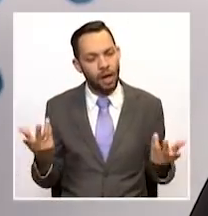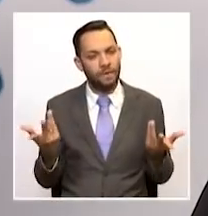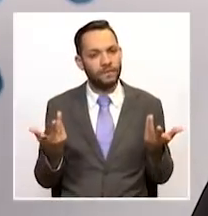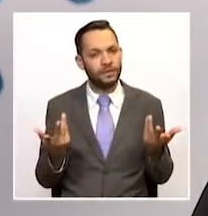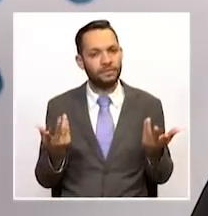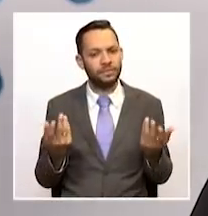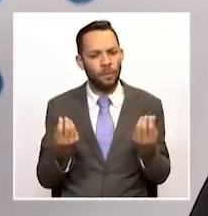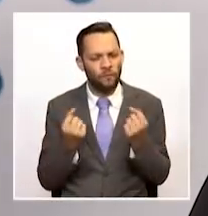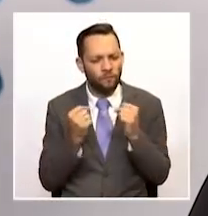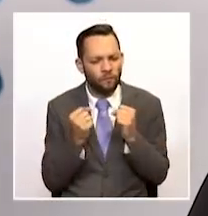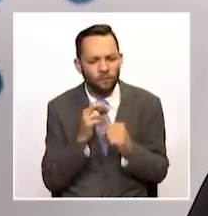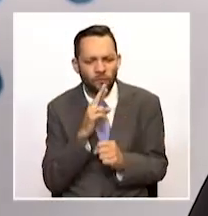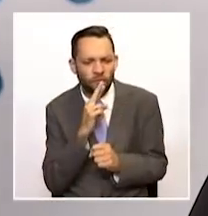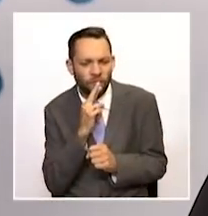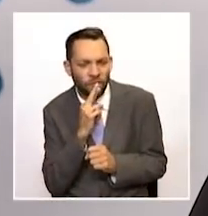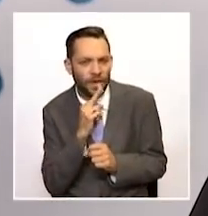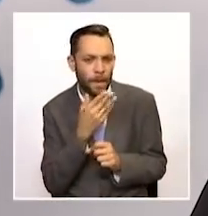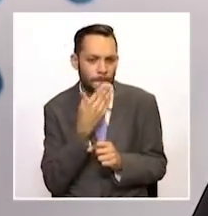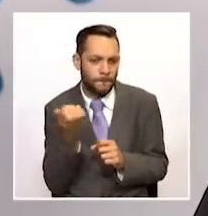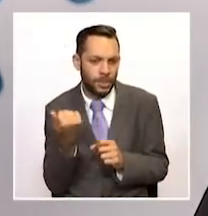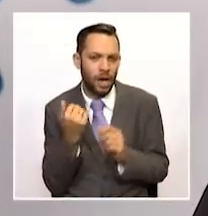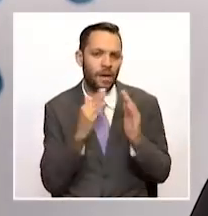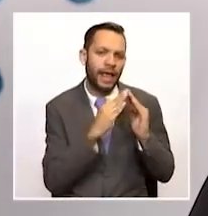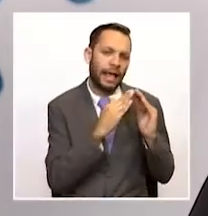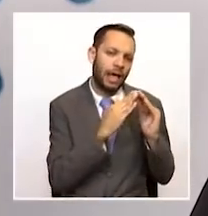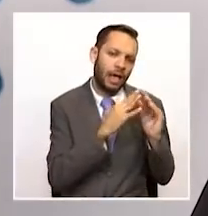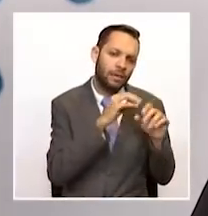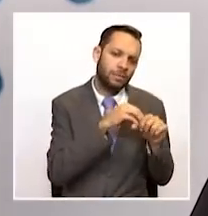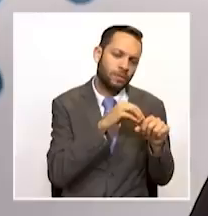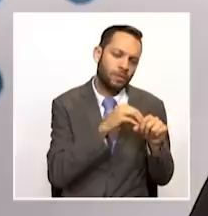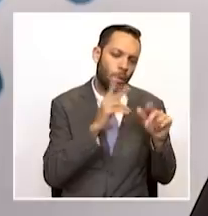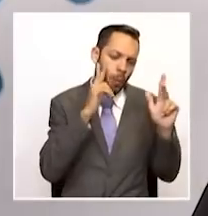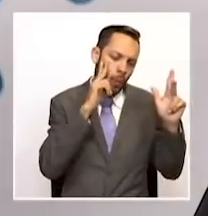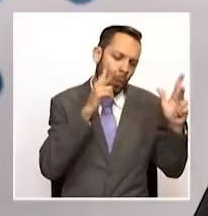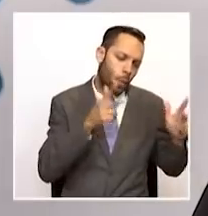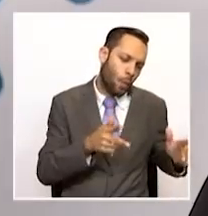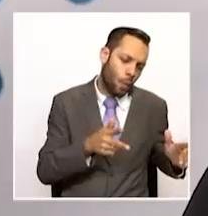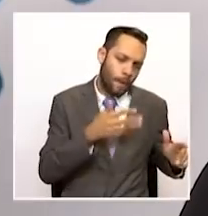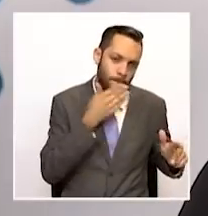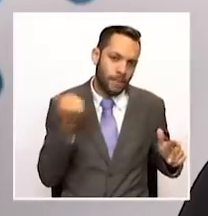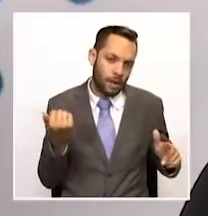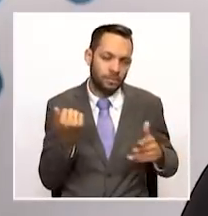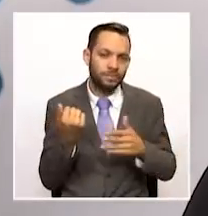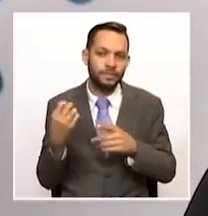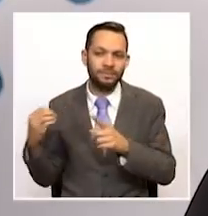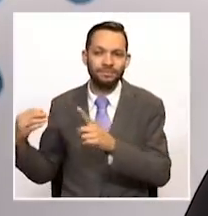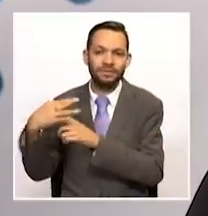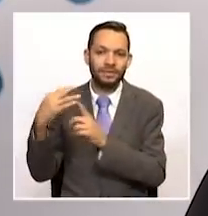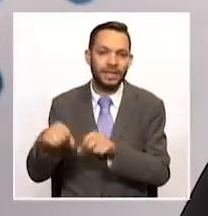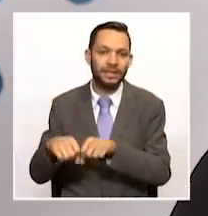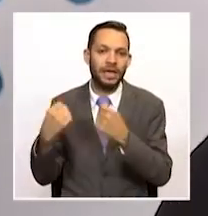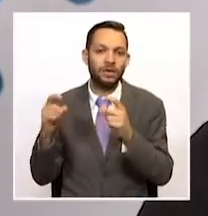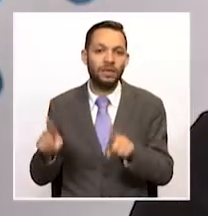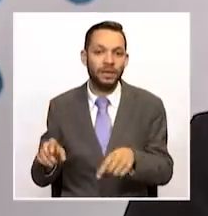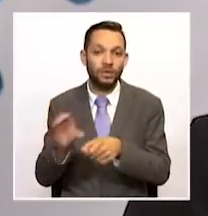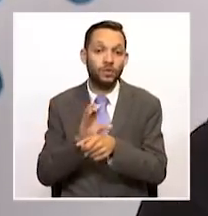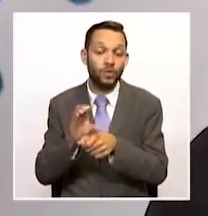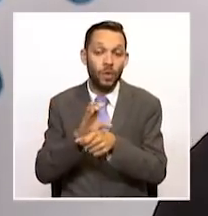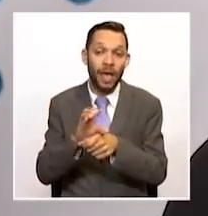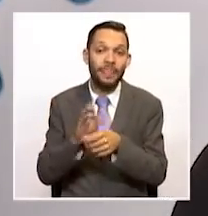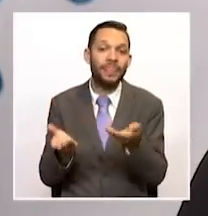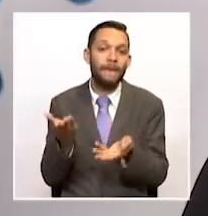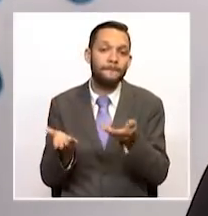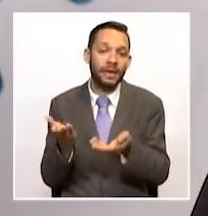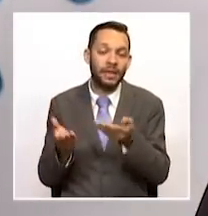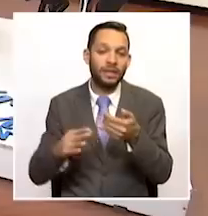frío pues la verdad lo mejor es estar en casa reposar porque todo esto nos afecta más la altura de la ciudad también